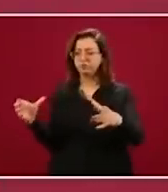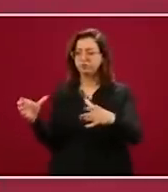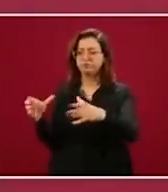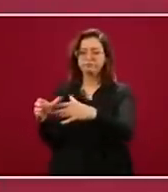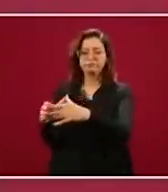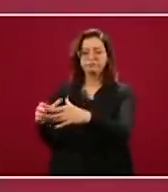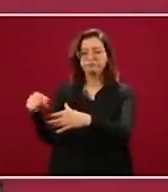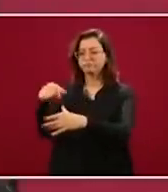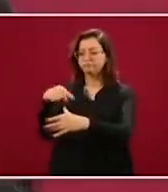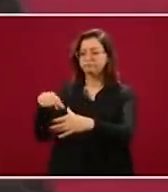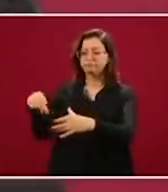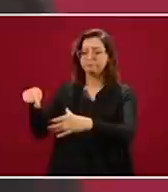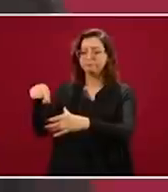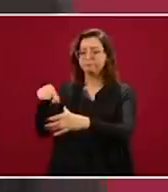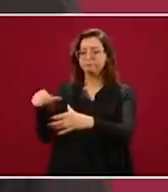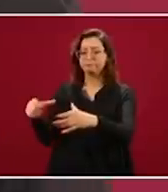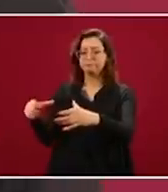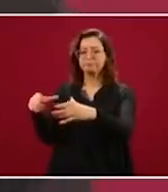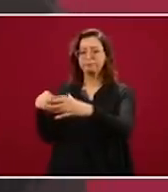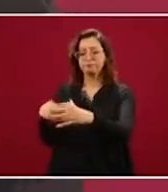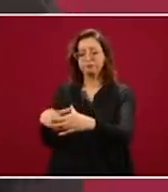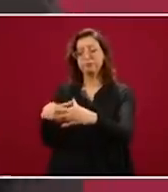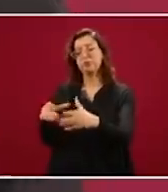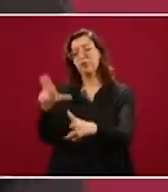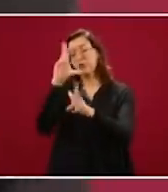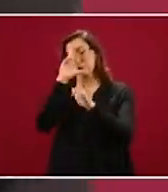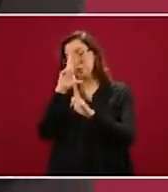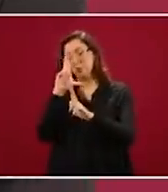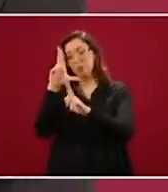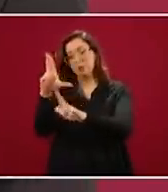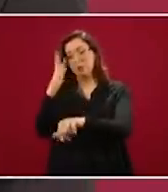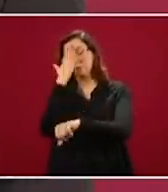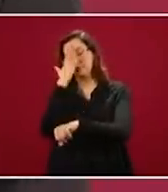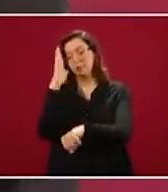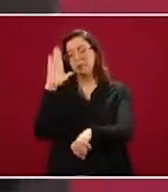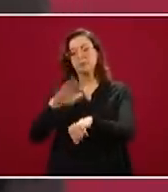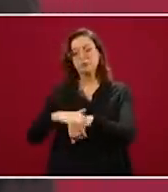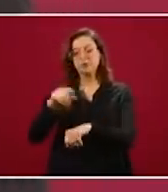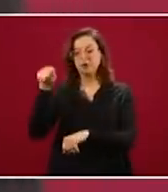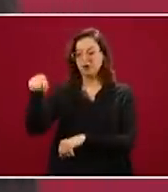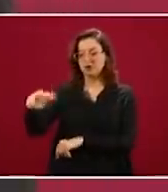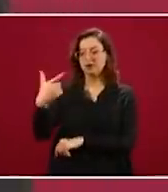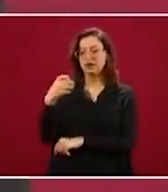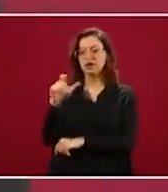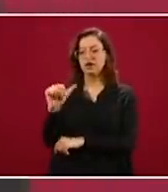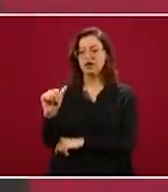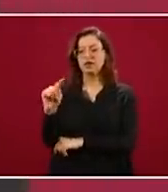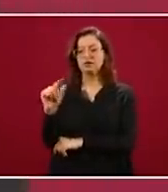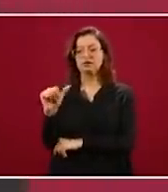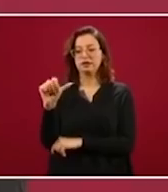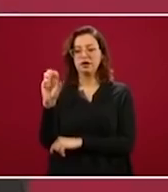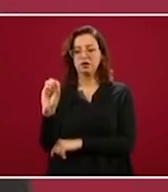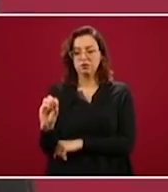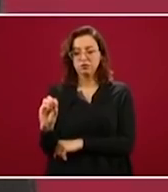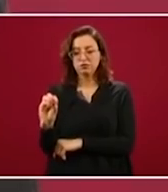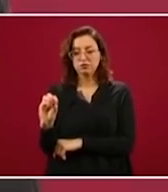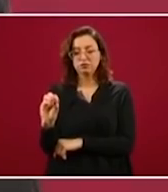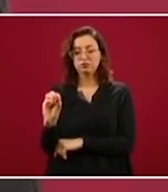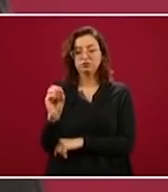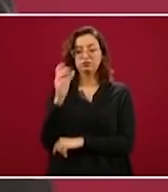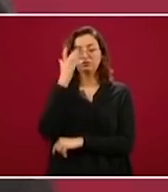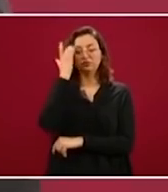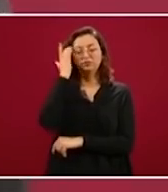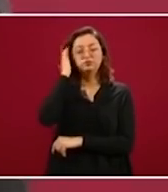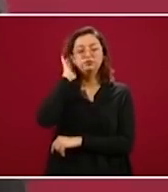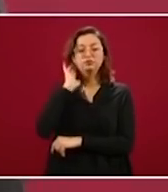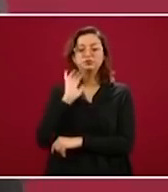sea la ceremonia en Guelatao y que